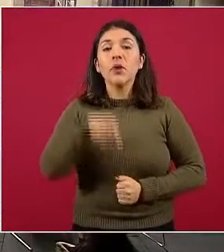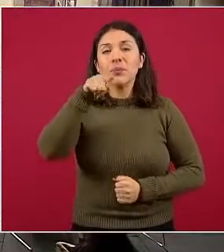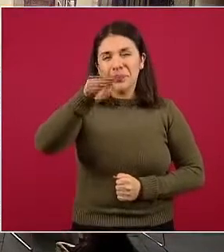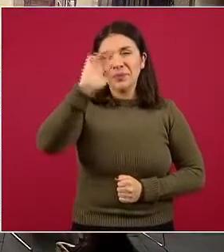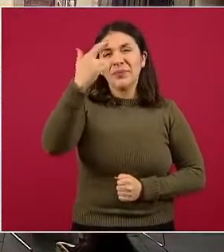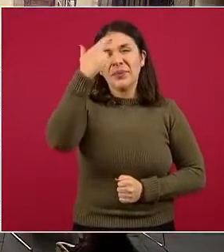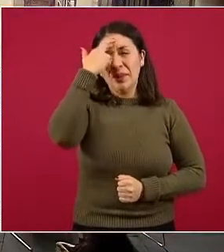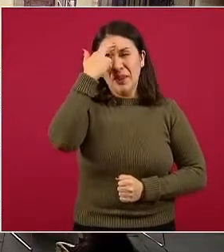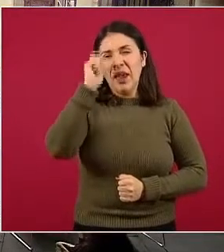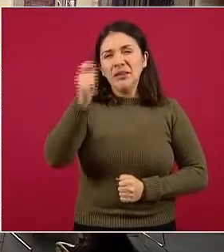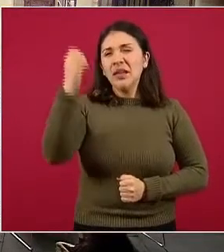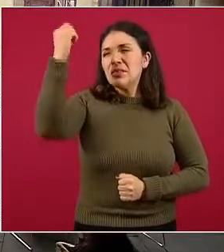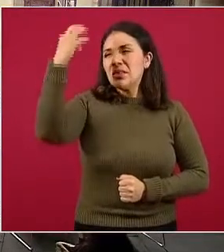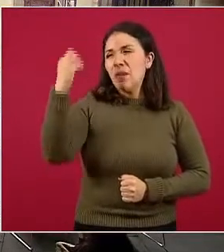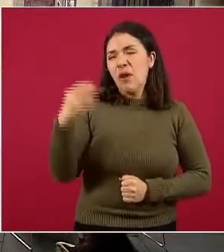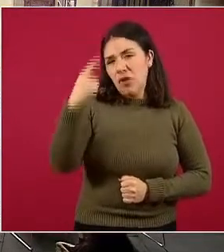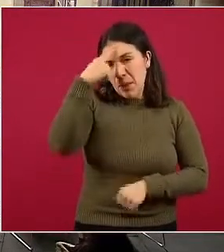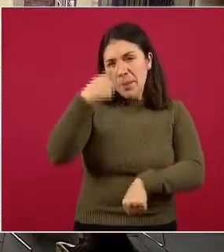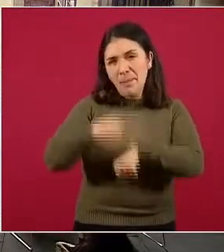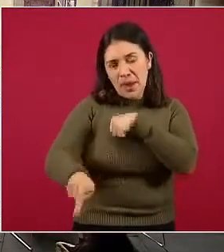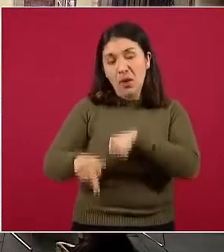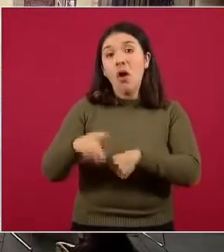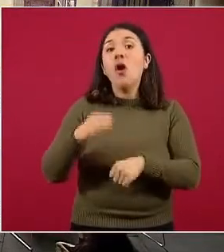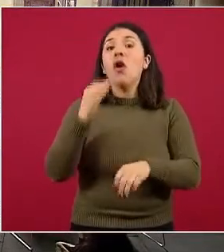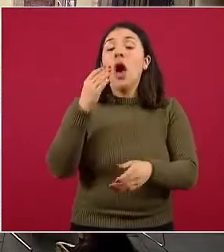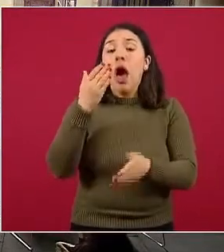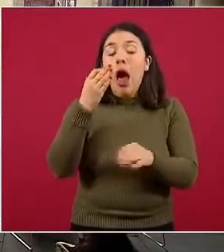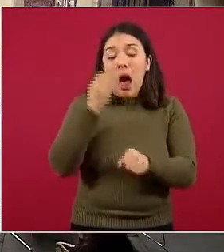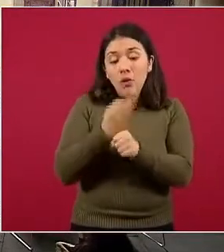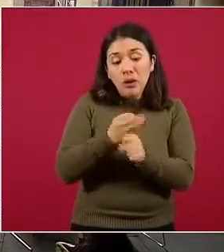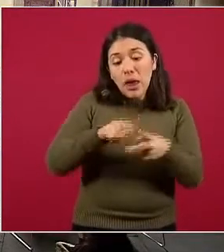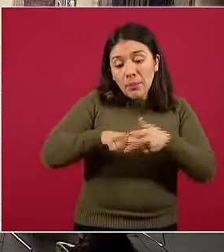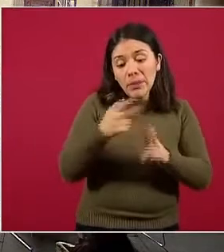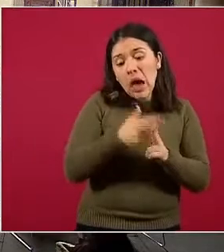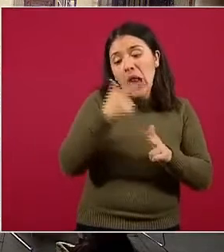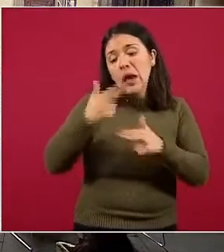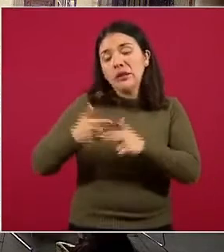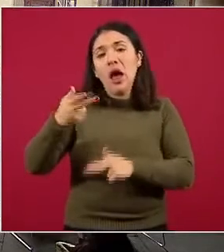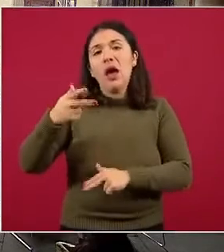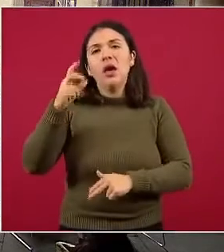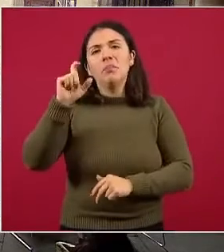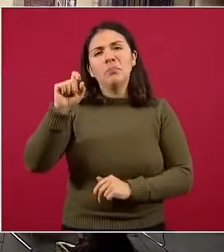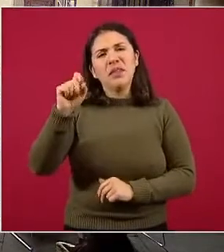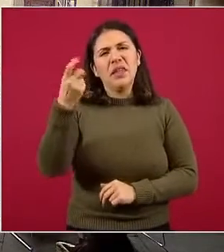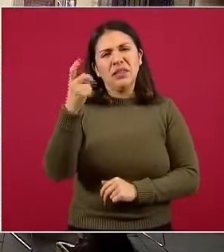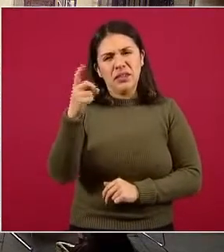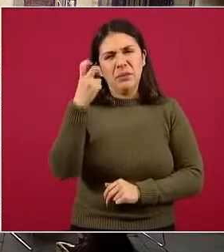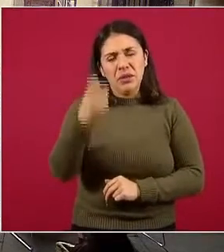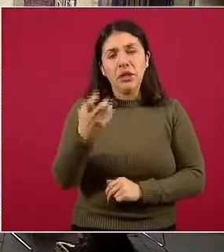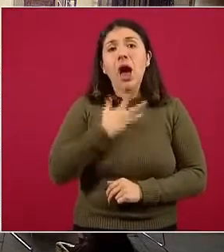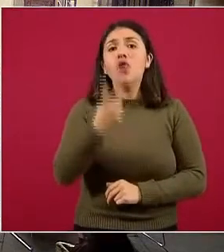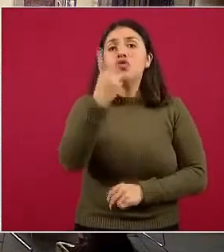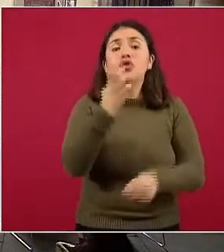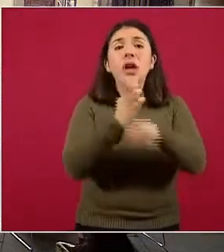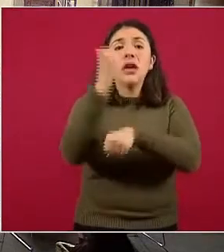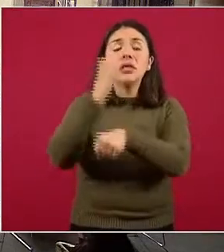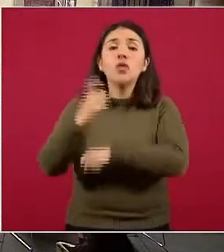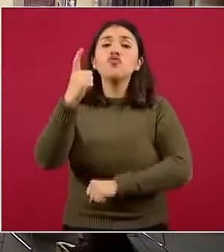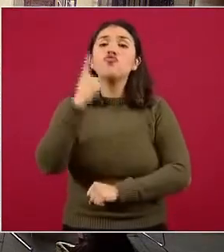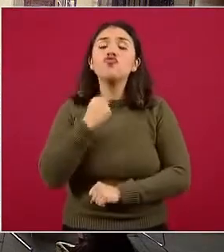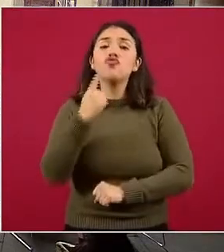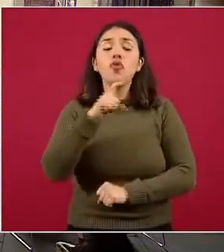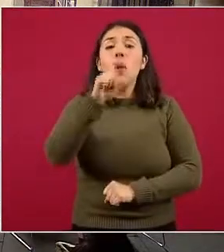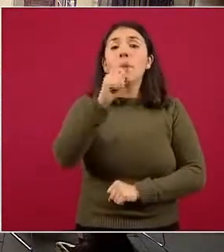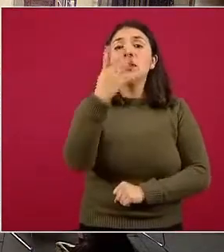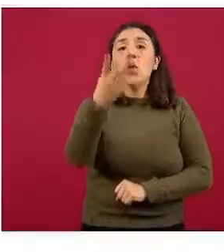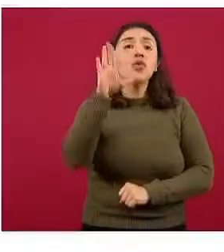Recordar el semáforo de riesgo epidémico vigente hasta el 20 de diciembre del presente año, 2 entidades federativas en rojo, 24 en naranja,